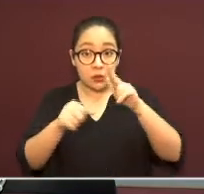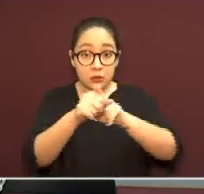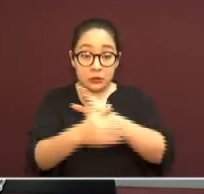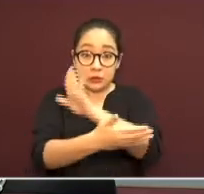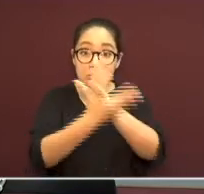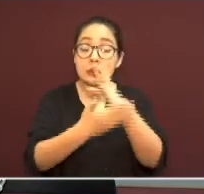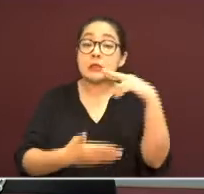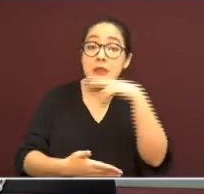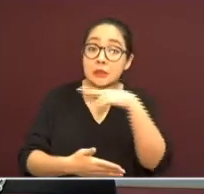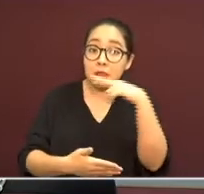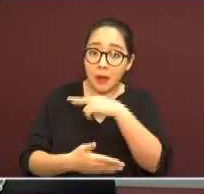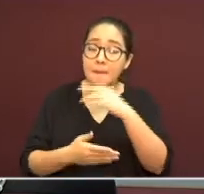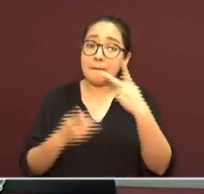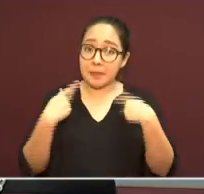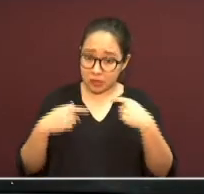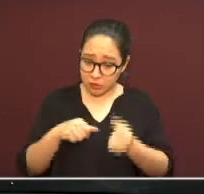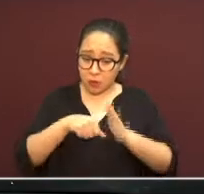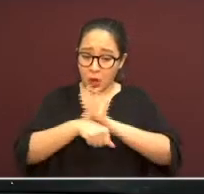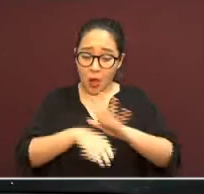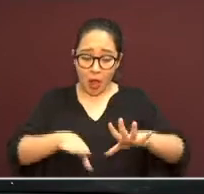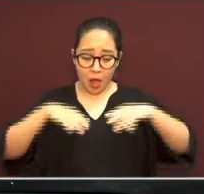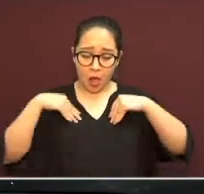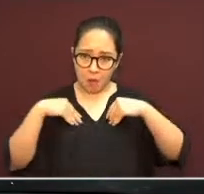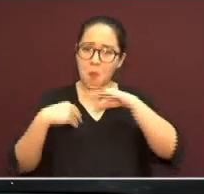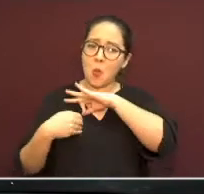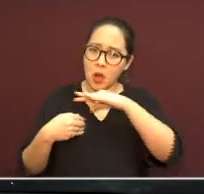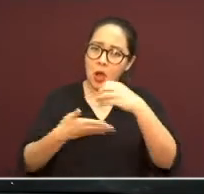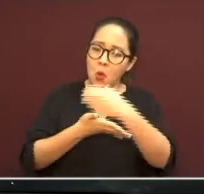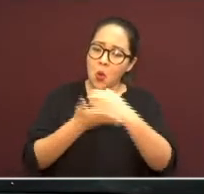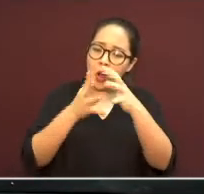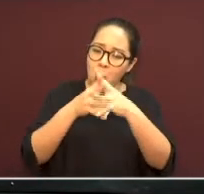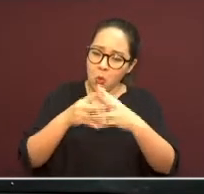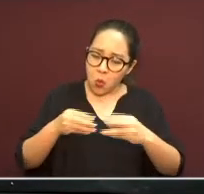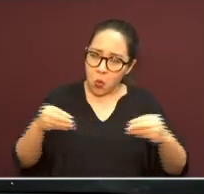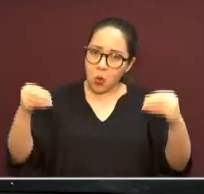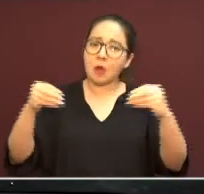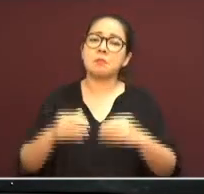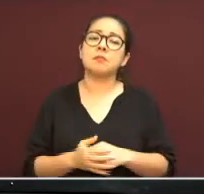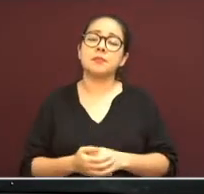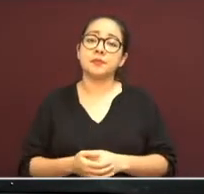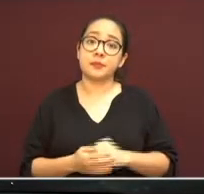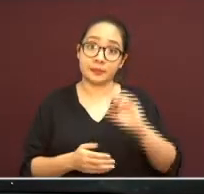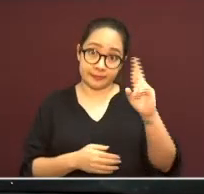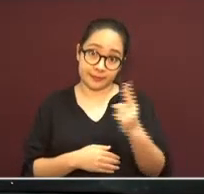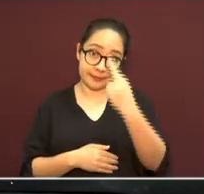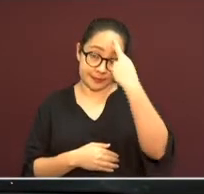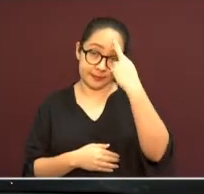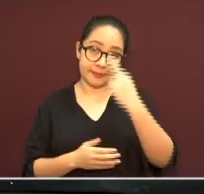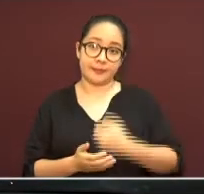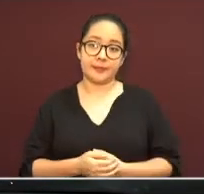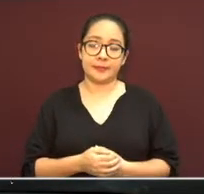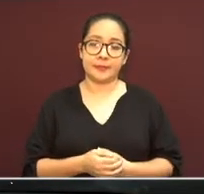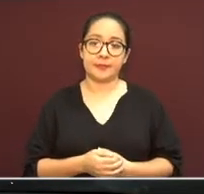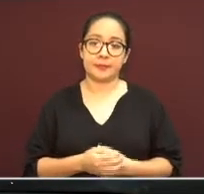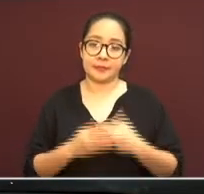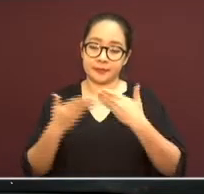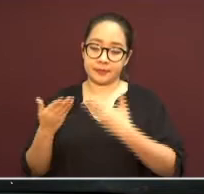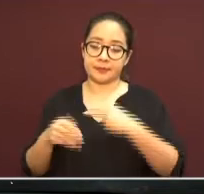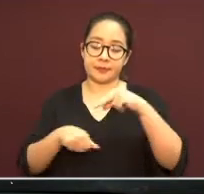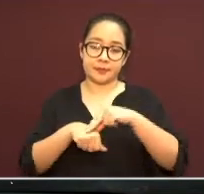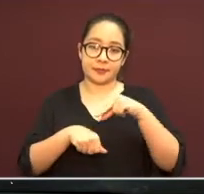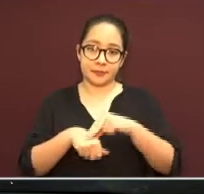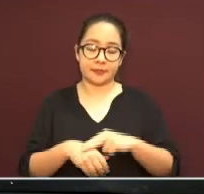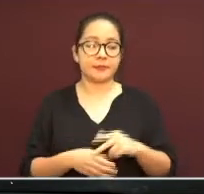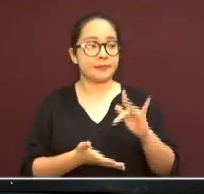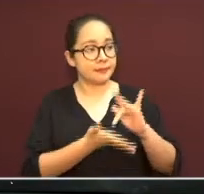19 se pueden recuperar no lo olviden adelante doctora díaz del castillo gracias doctora muy amable